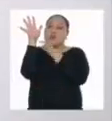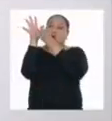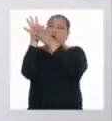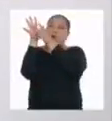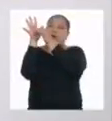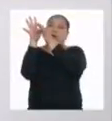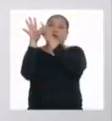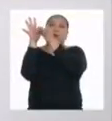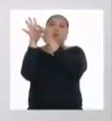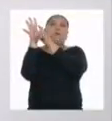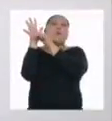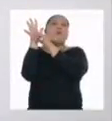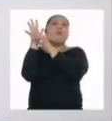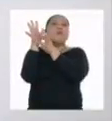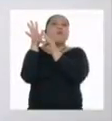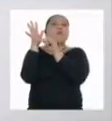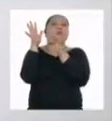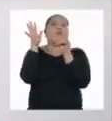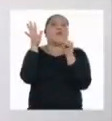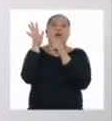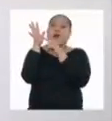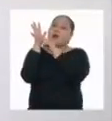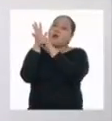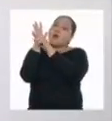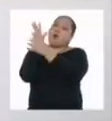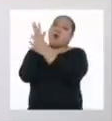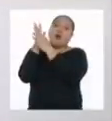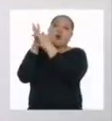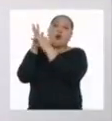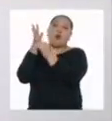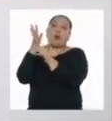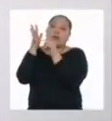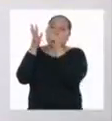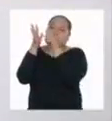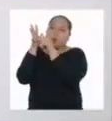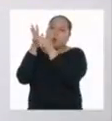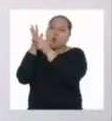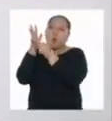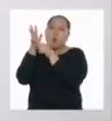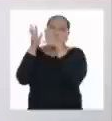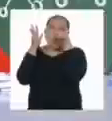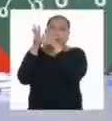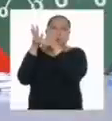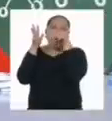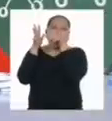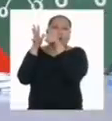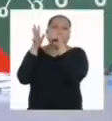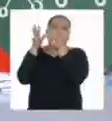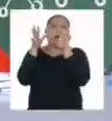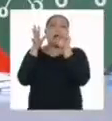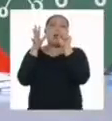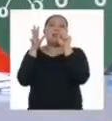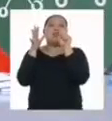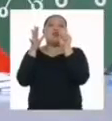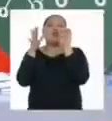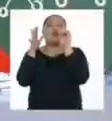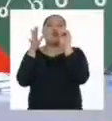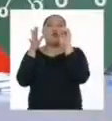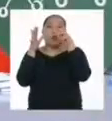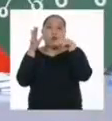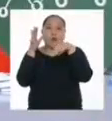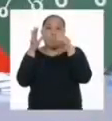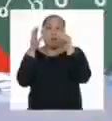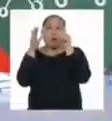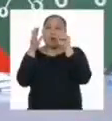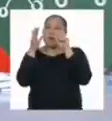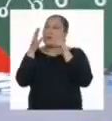agua a través de unos orificios dentro de las hojas conocidos como estomas. Cada día me sorprende más